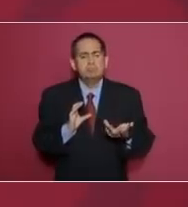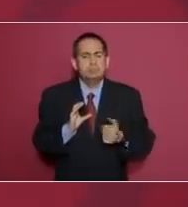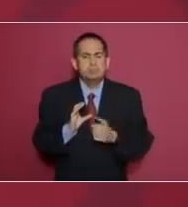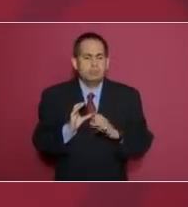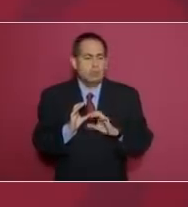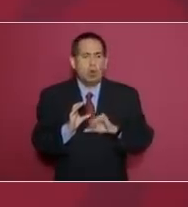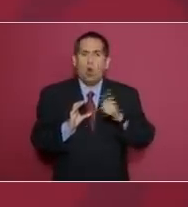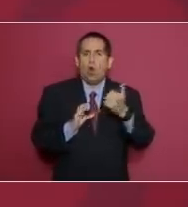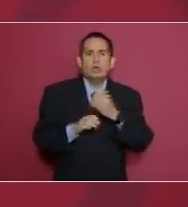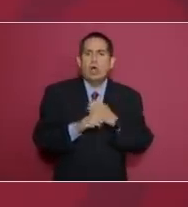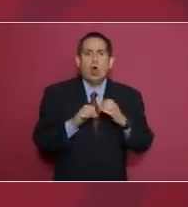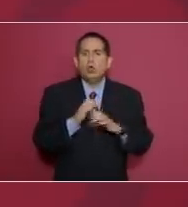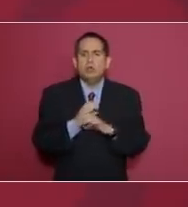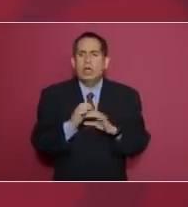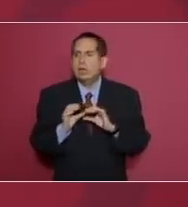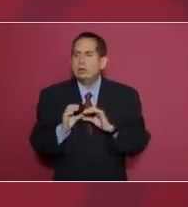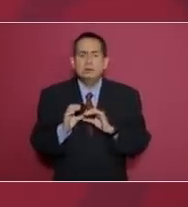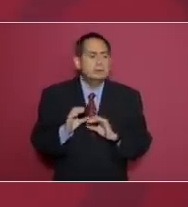otras